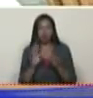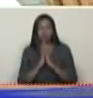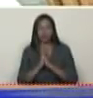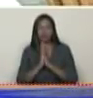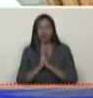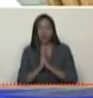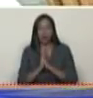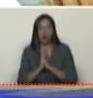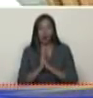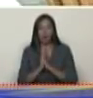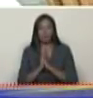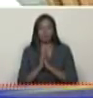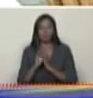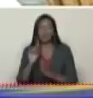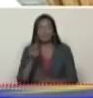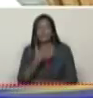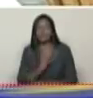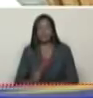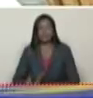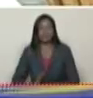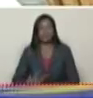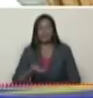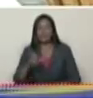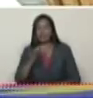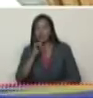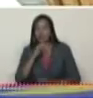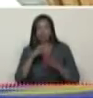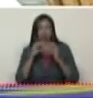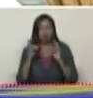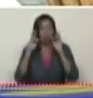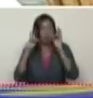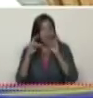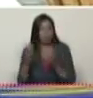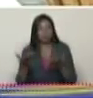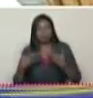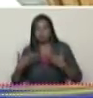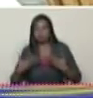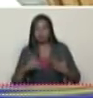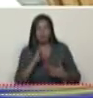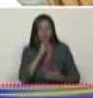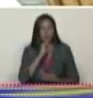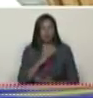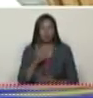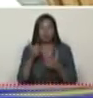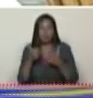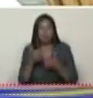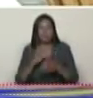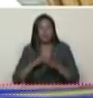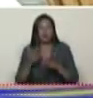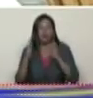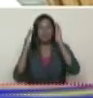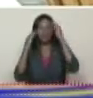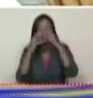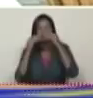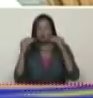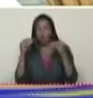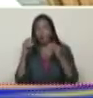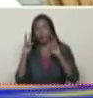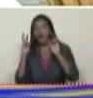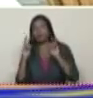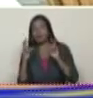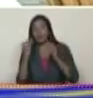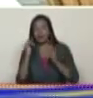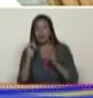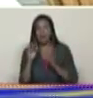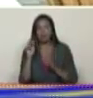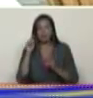Delcy Rodríguez, bien informado de todos estos temas, bien informado para ir atendiendo todos estos temas con